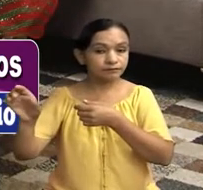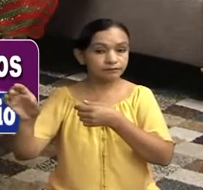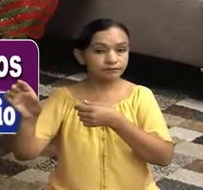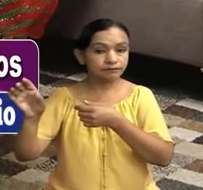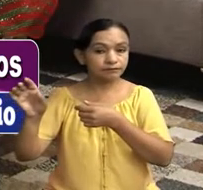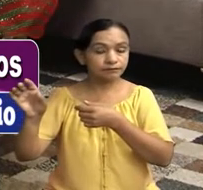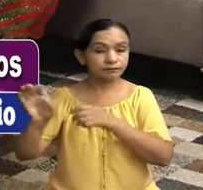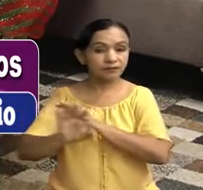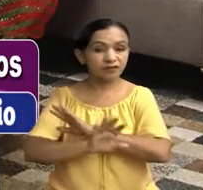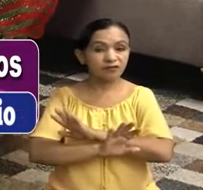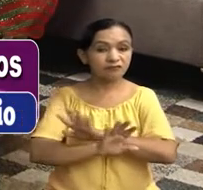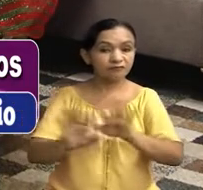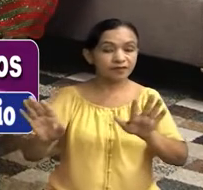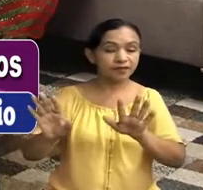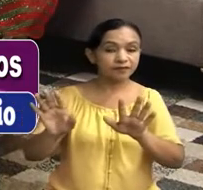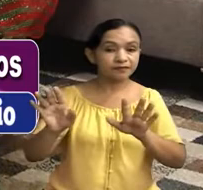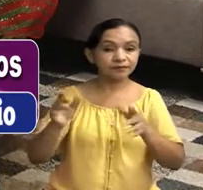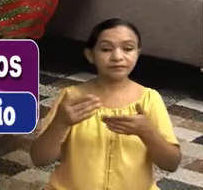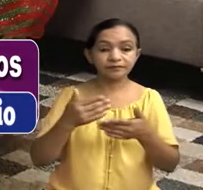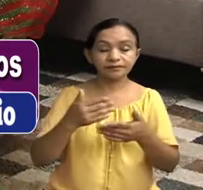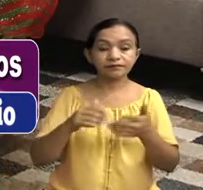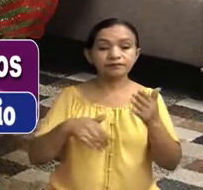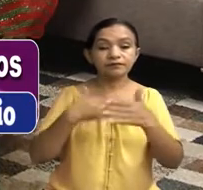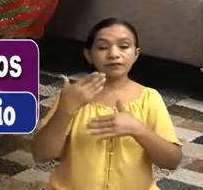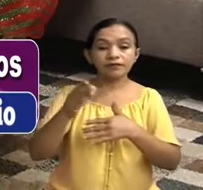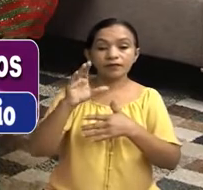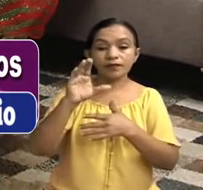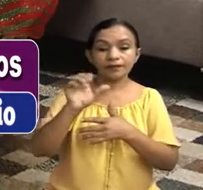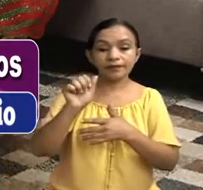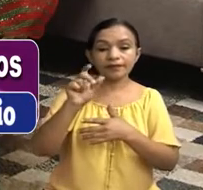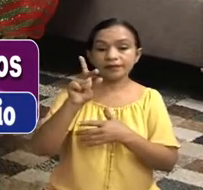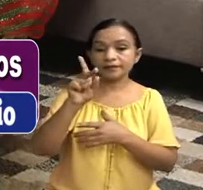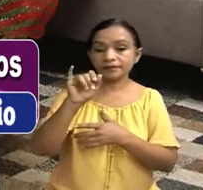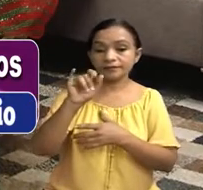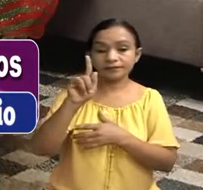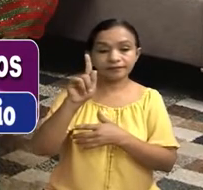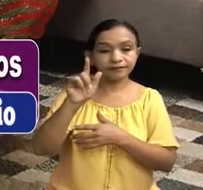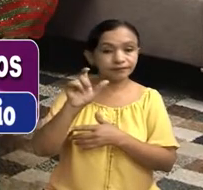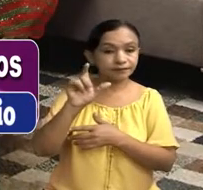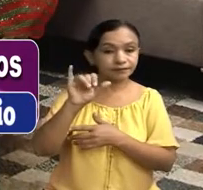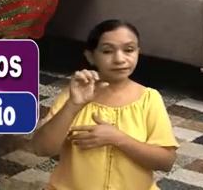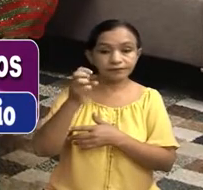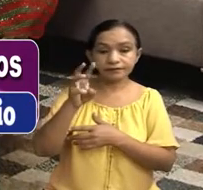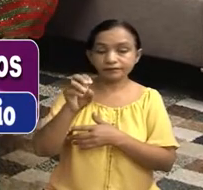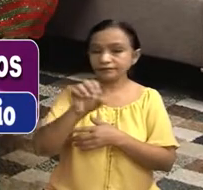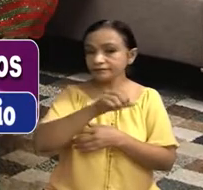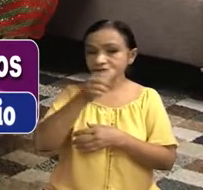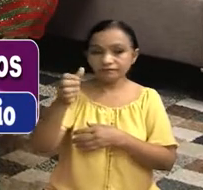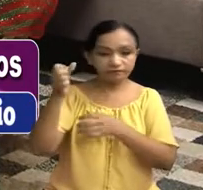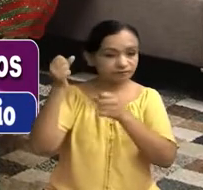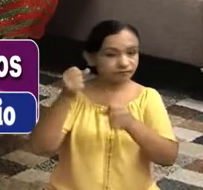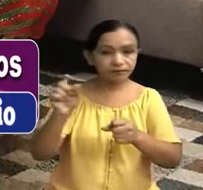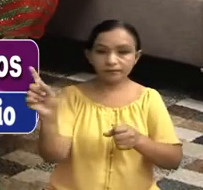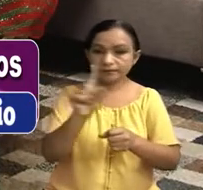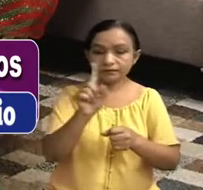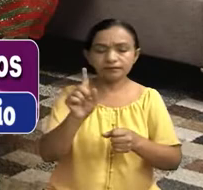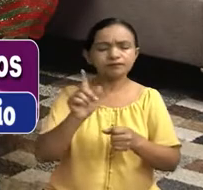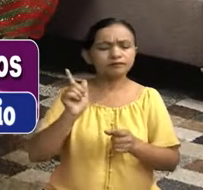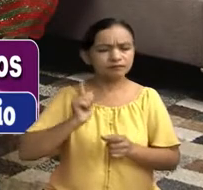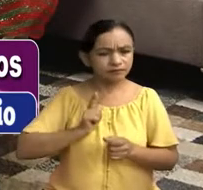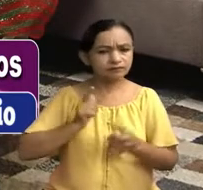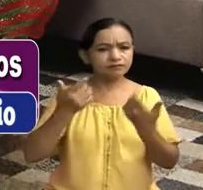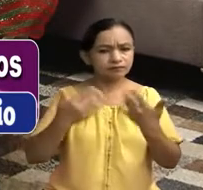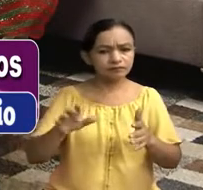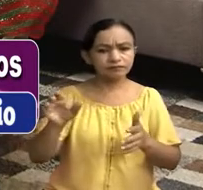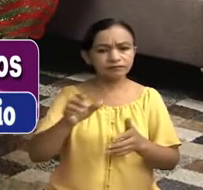el fin de la historia. O sea, que después del capitalismo no puede haber otro sistema, ¿verdad? Okay. Históricamente se ha demostrado que hay otro sistema, el que triunfó